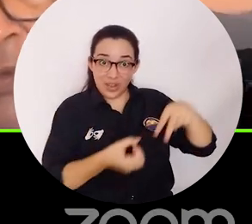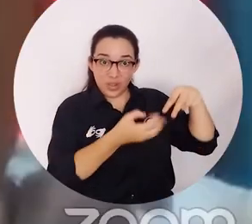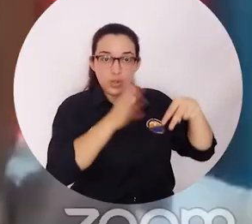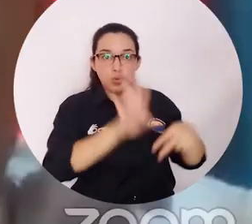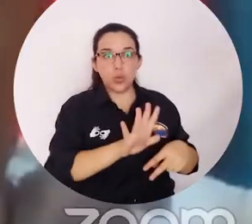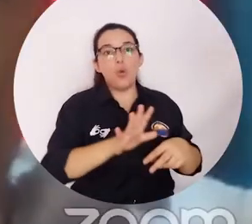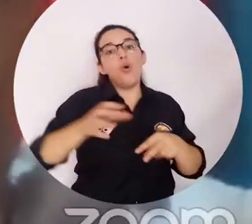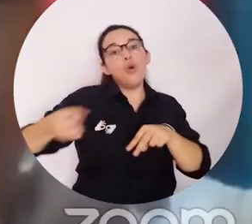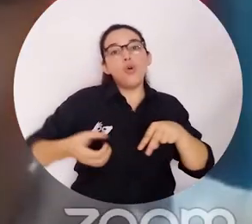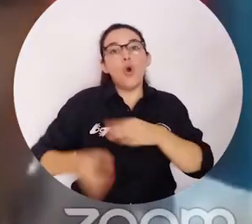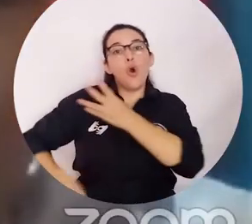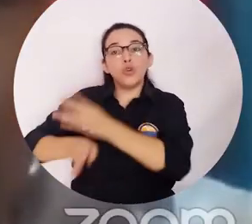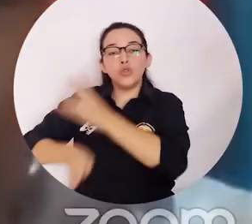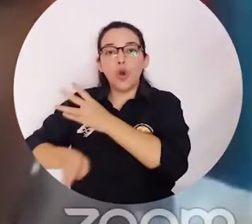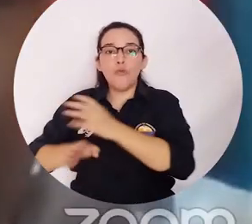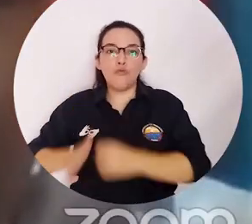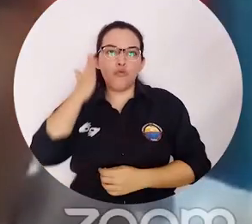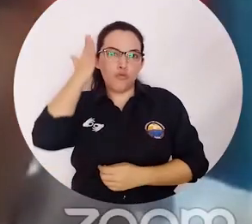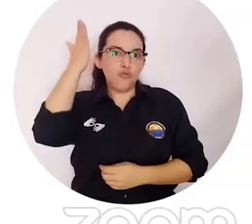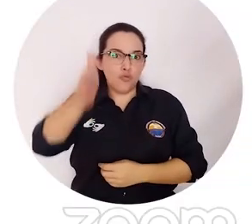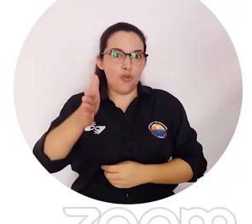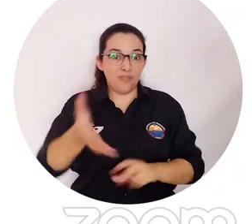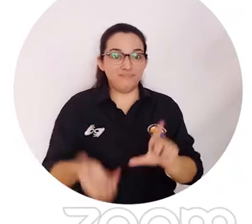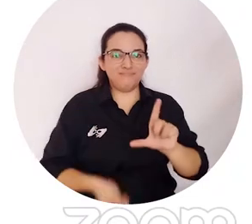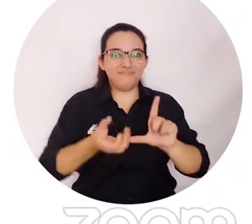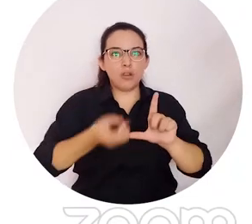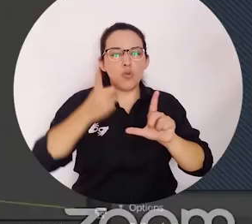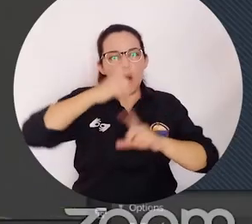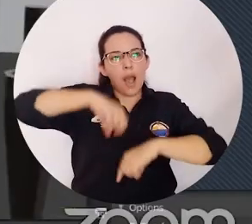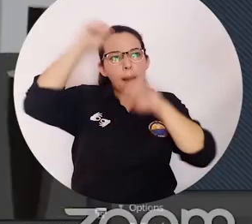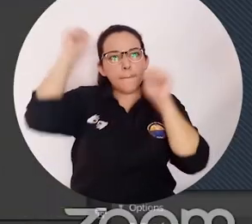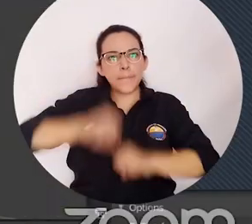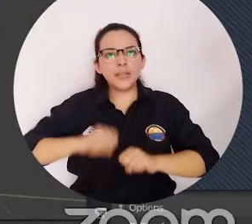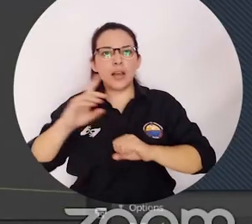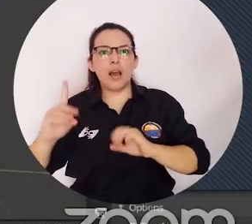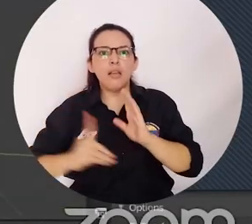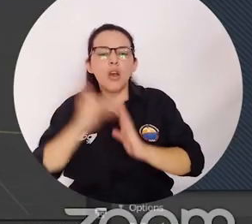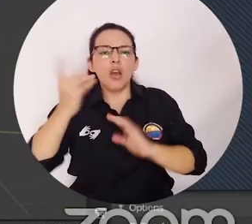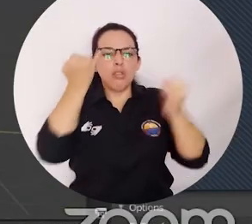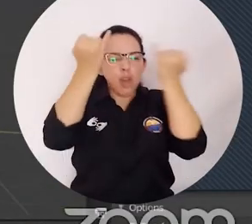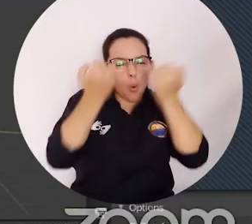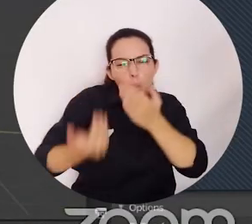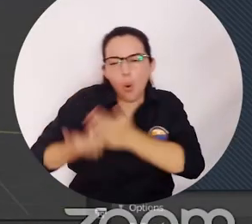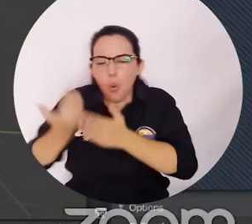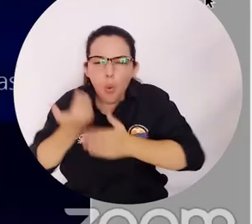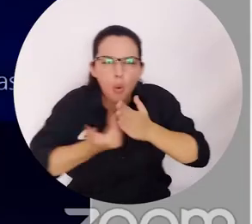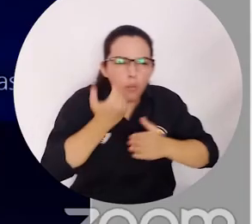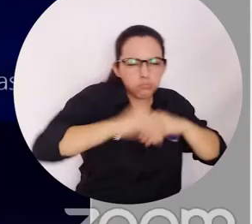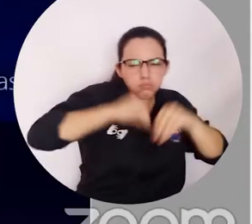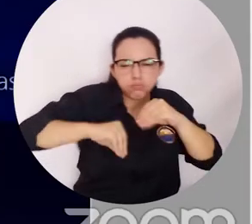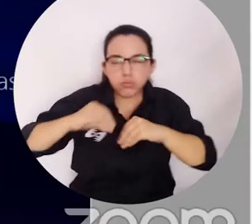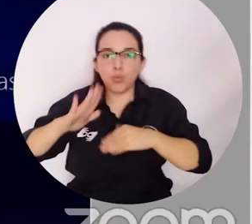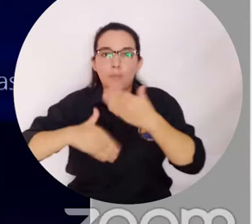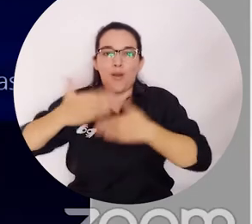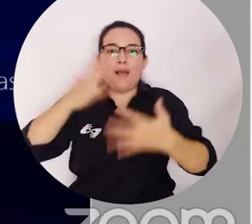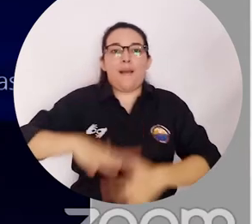Educación Continuada, los futuros licenciados ratificaron su capacidad en el desarrollo de ideas innovadoras para implementarlas en los procesos